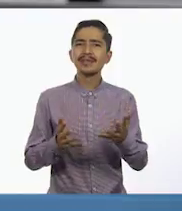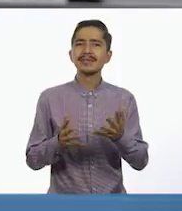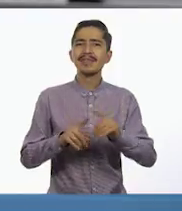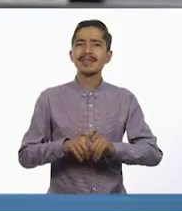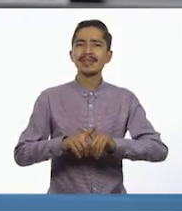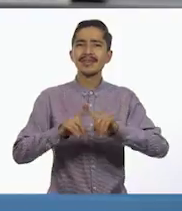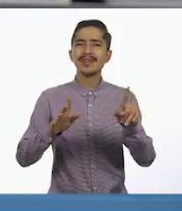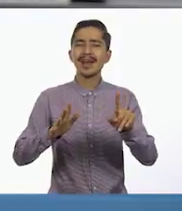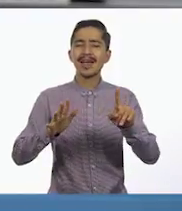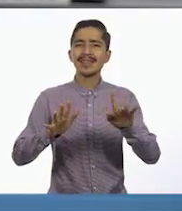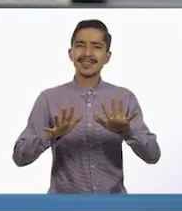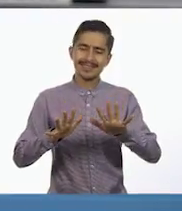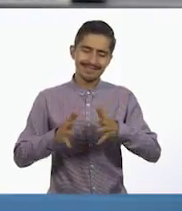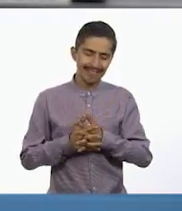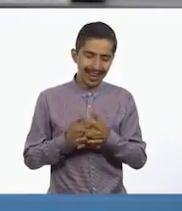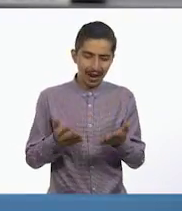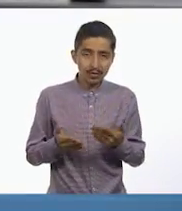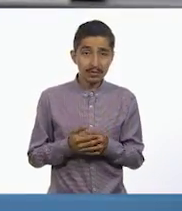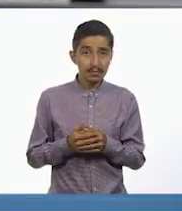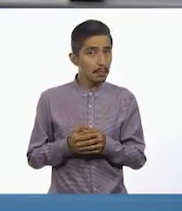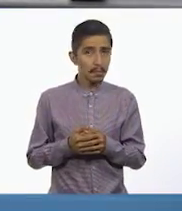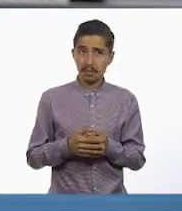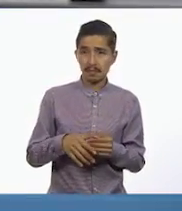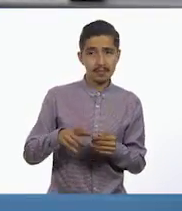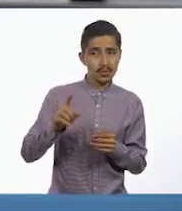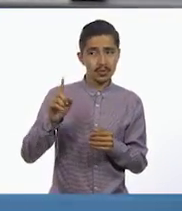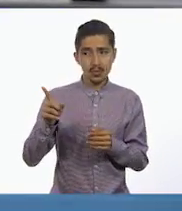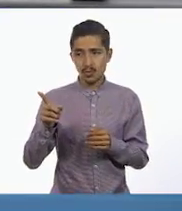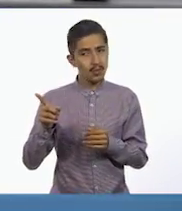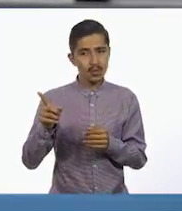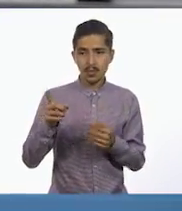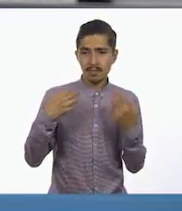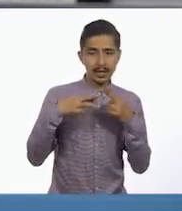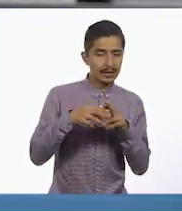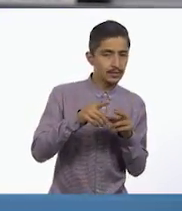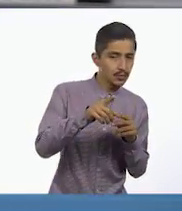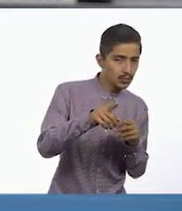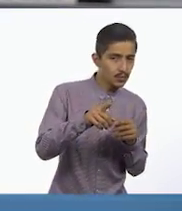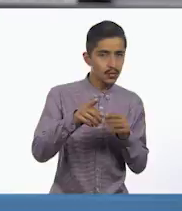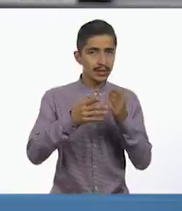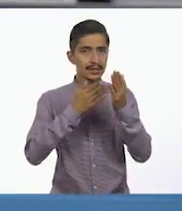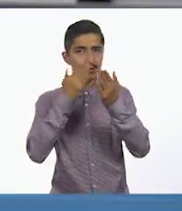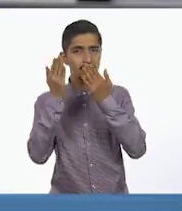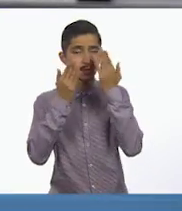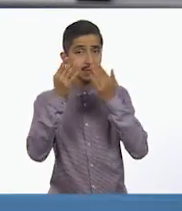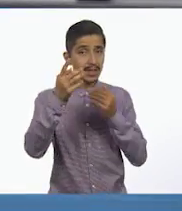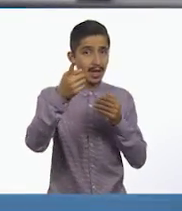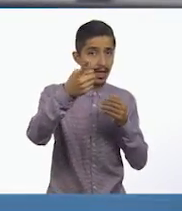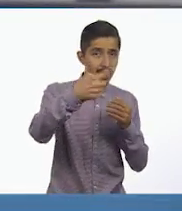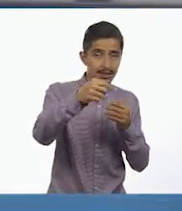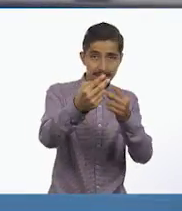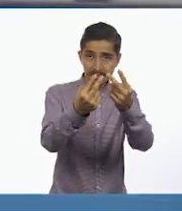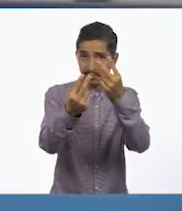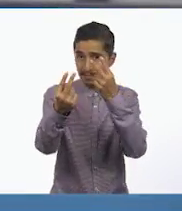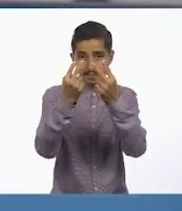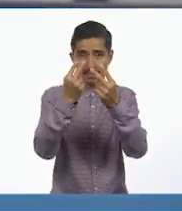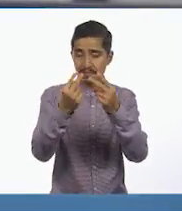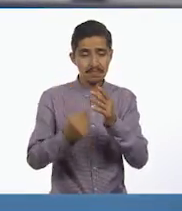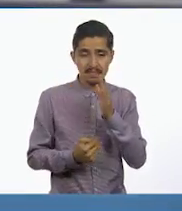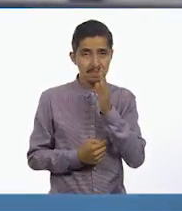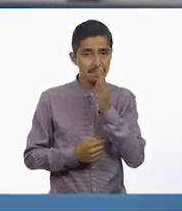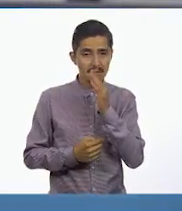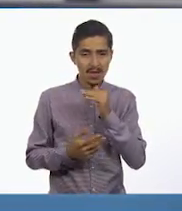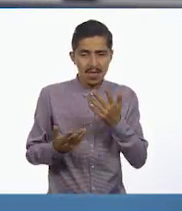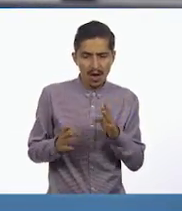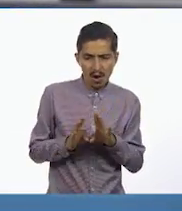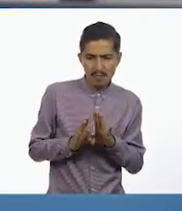diferente. Y como ni tú, ni el profesor, ni los estudiantes que nos ven en casa pueden